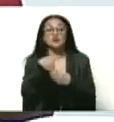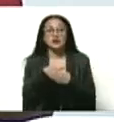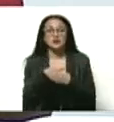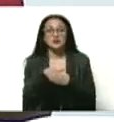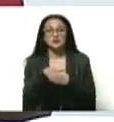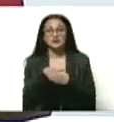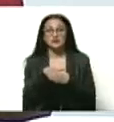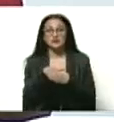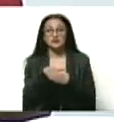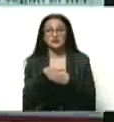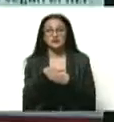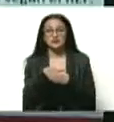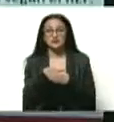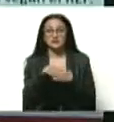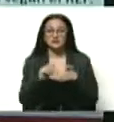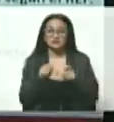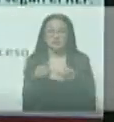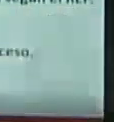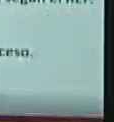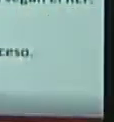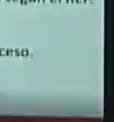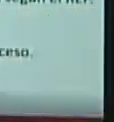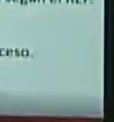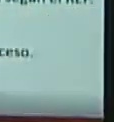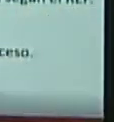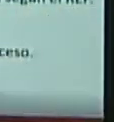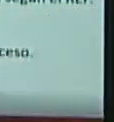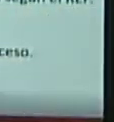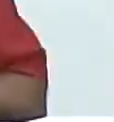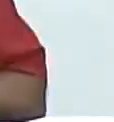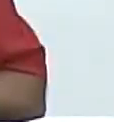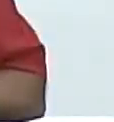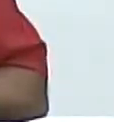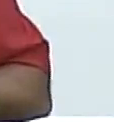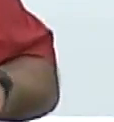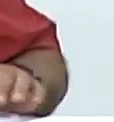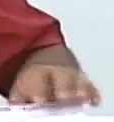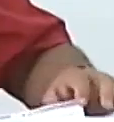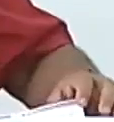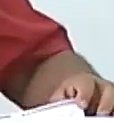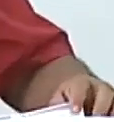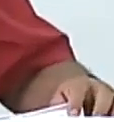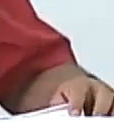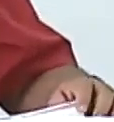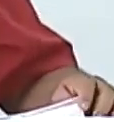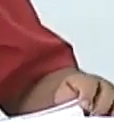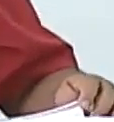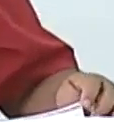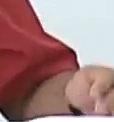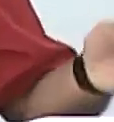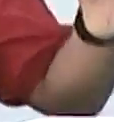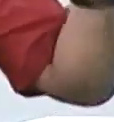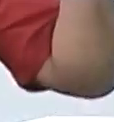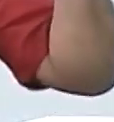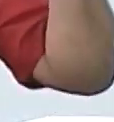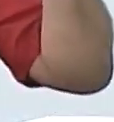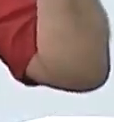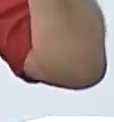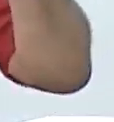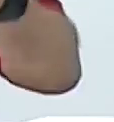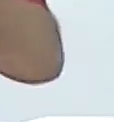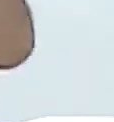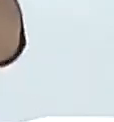REC. Designar equipos responsables por mesa, 3 personas por mesa. Ubicar y organizar las mesas de votación. Esta va a